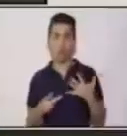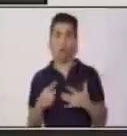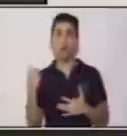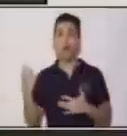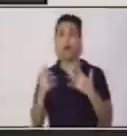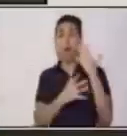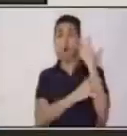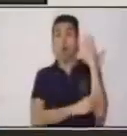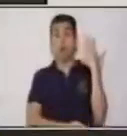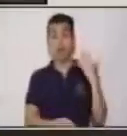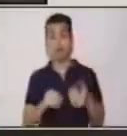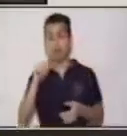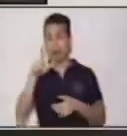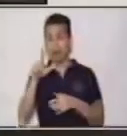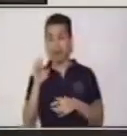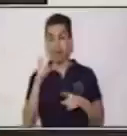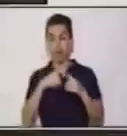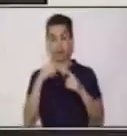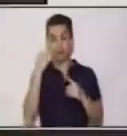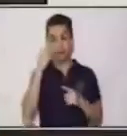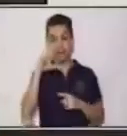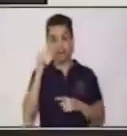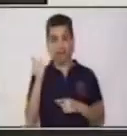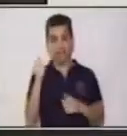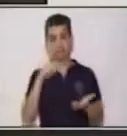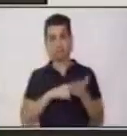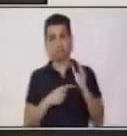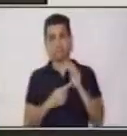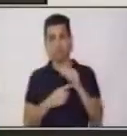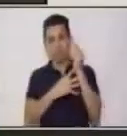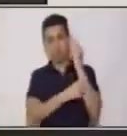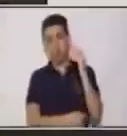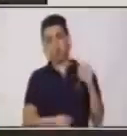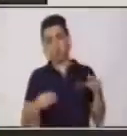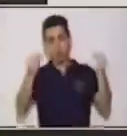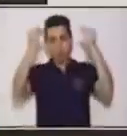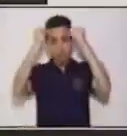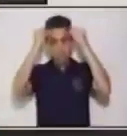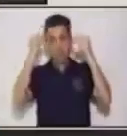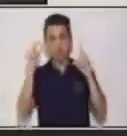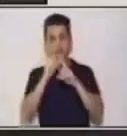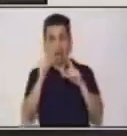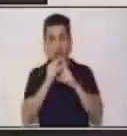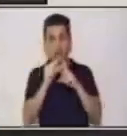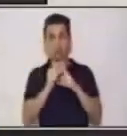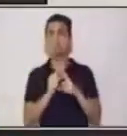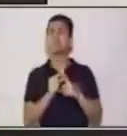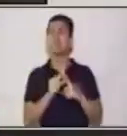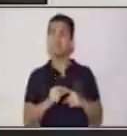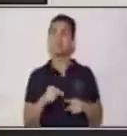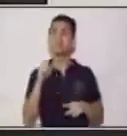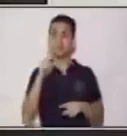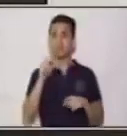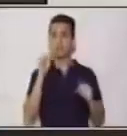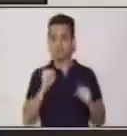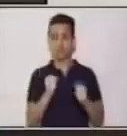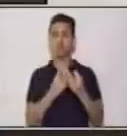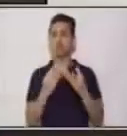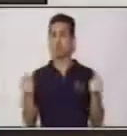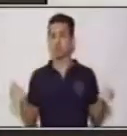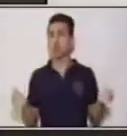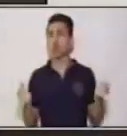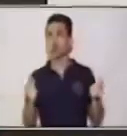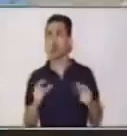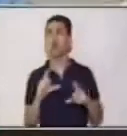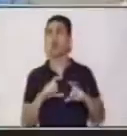del lenguaje y tiende a que cometamos errores gramaticales, la pobreza léxica tiene una solución.